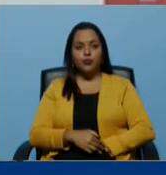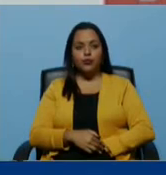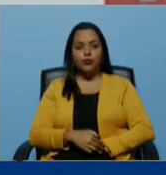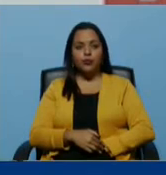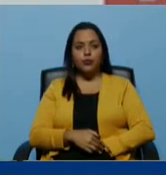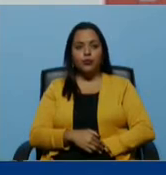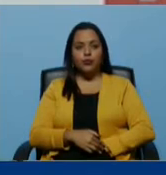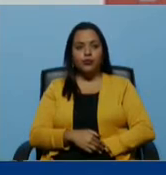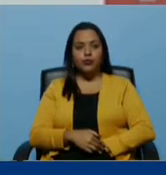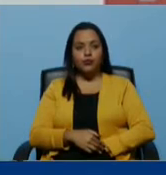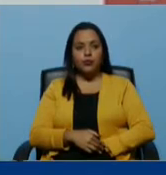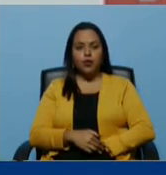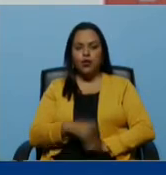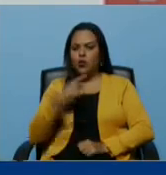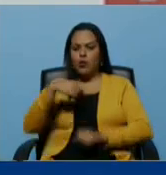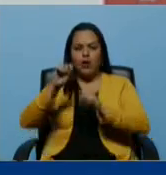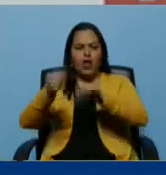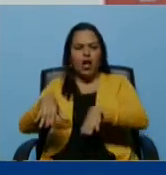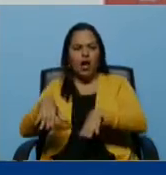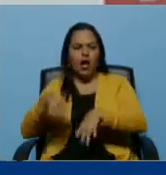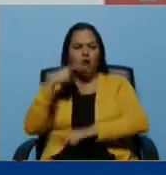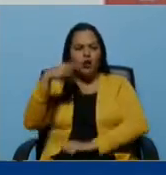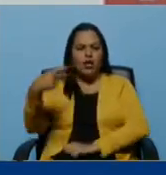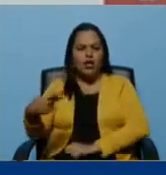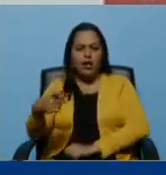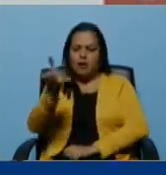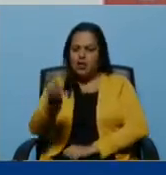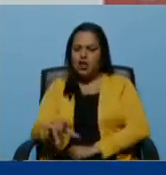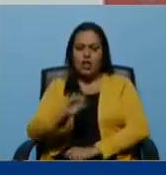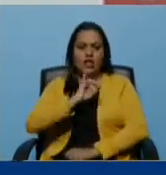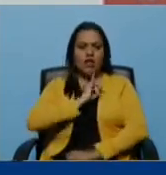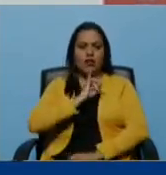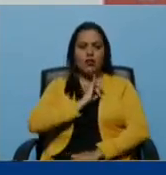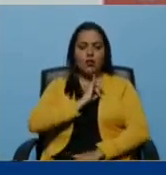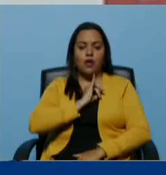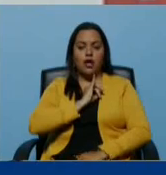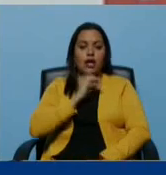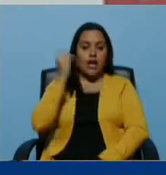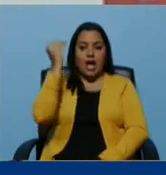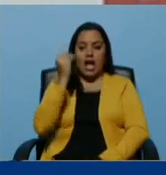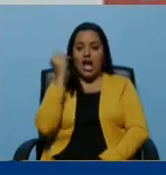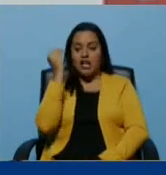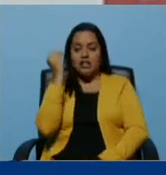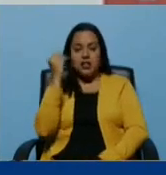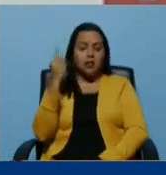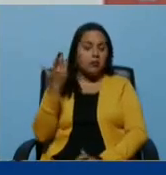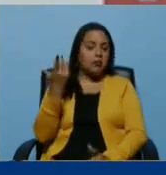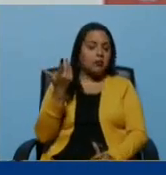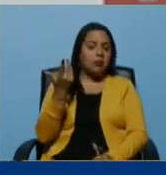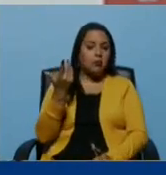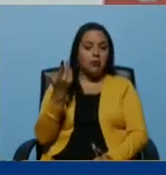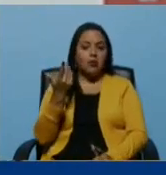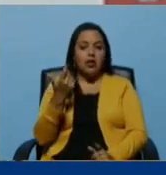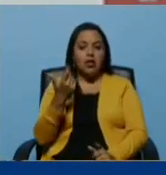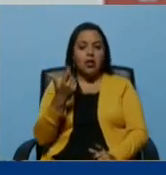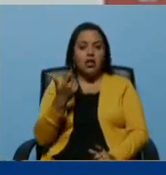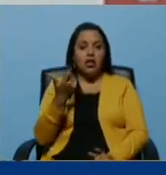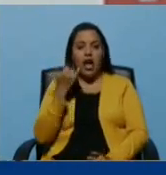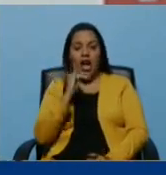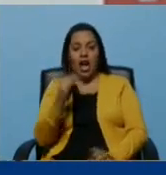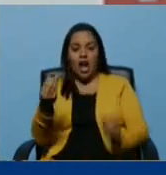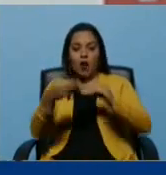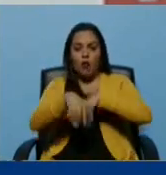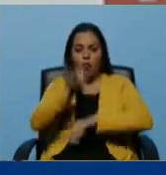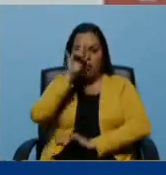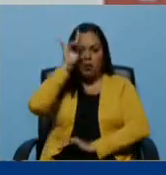Yo no le dejo la política al ego de una individualidad que se crea sobrenatural y haga pactos